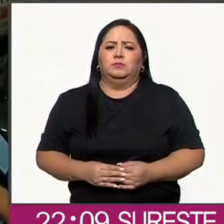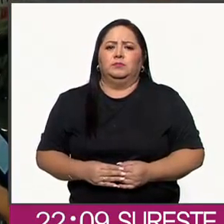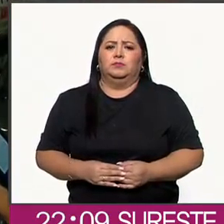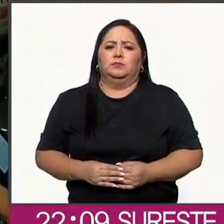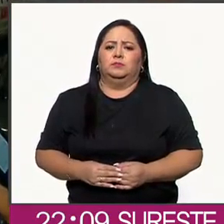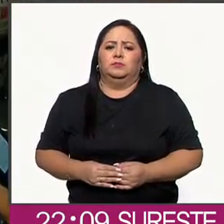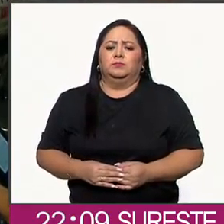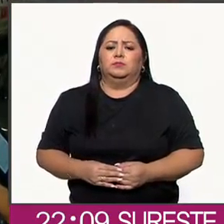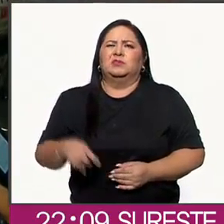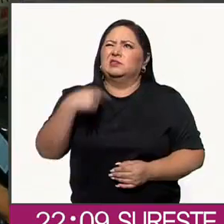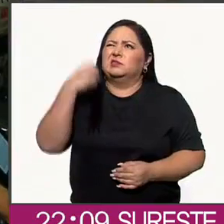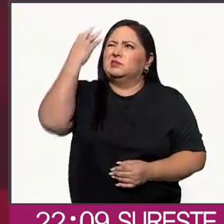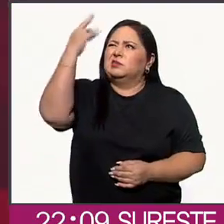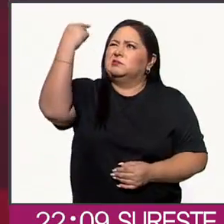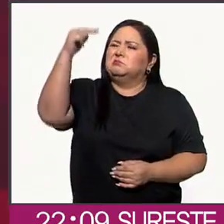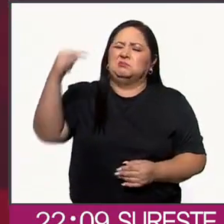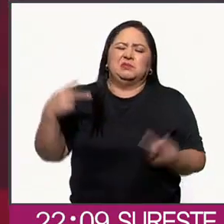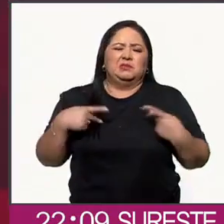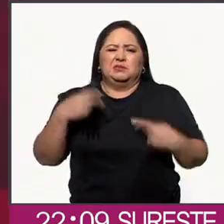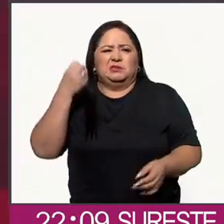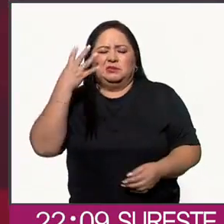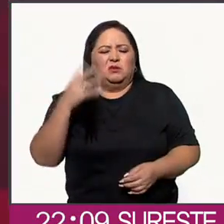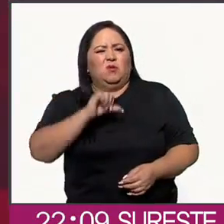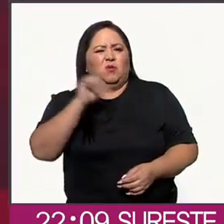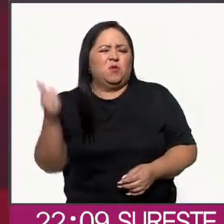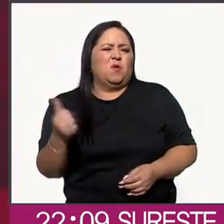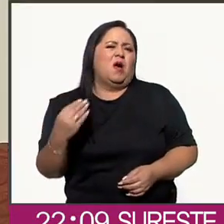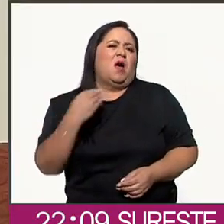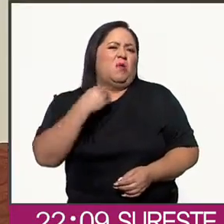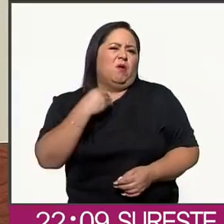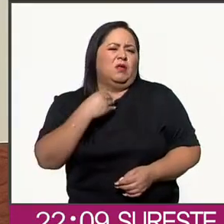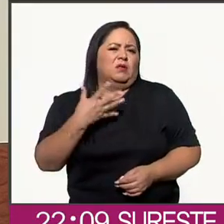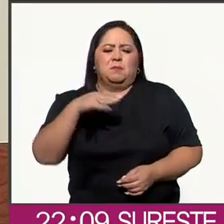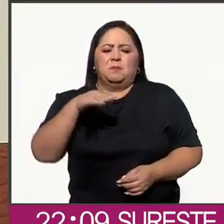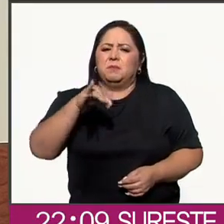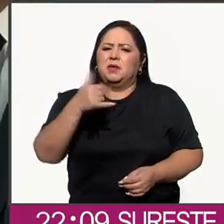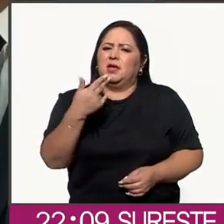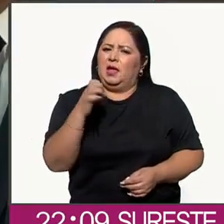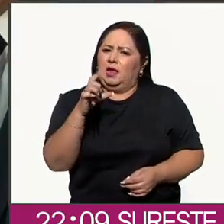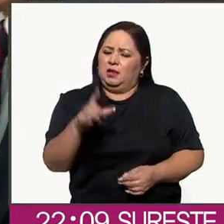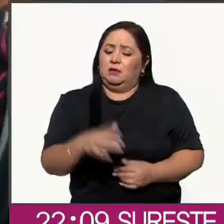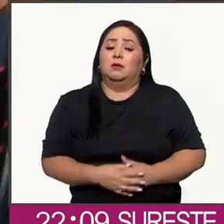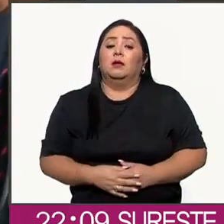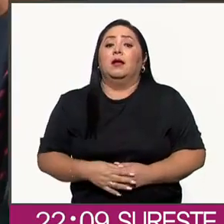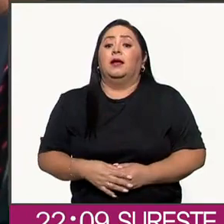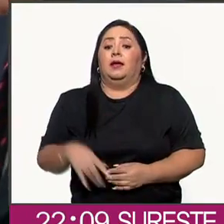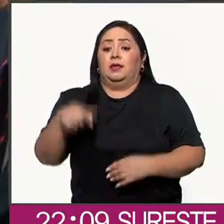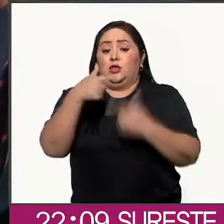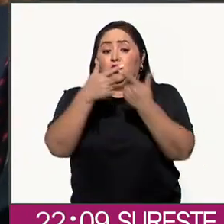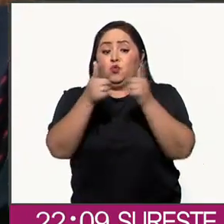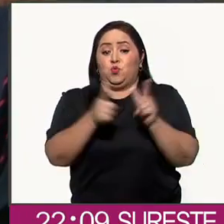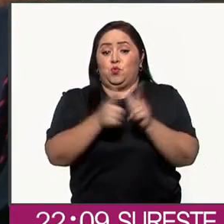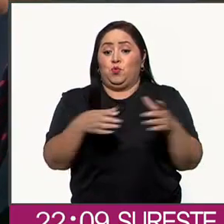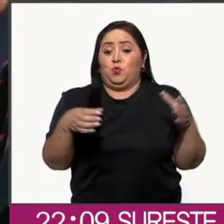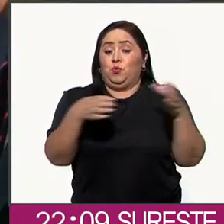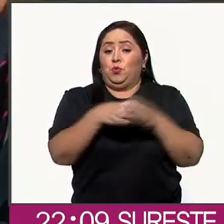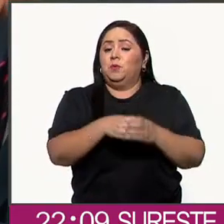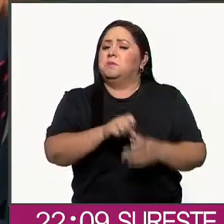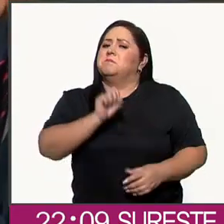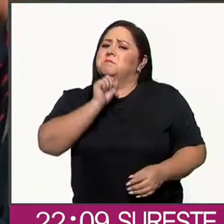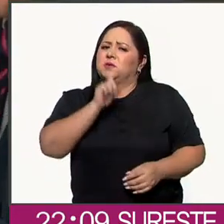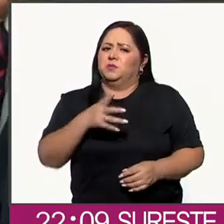Ya hasta se me olvidan los nombres. Otro abogado, Miguel Carbonell. Entre los integrantes de la agrupación